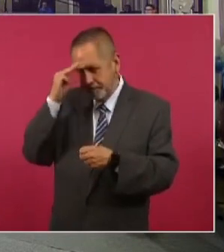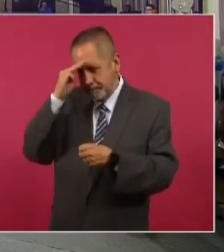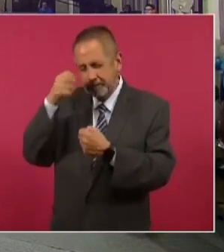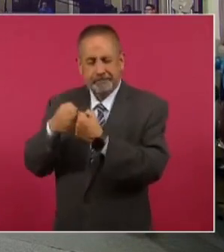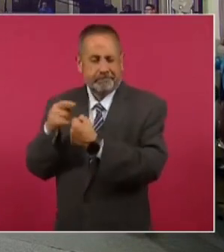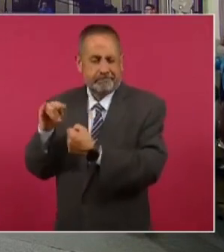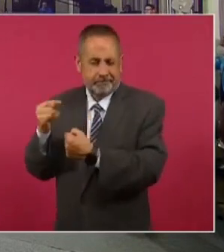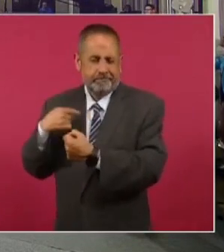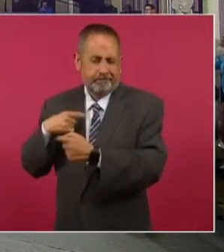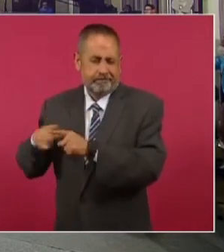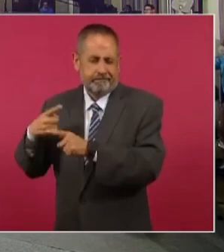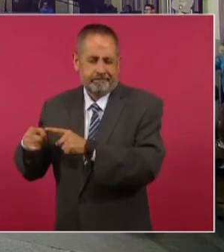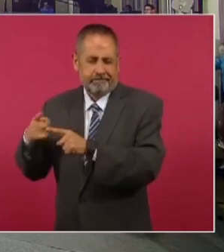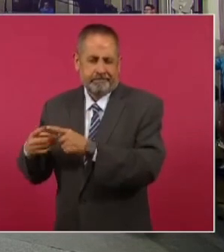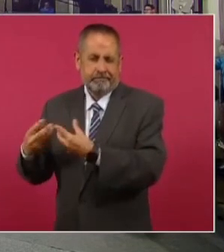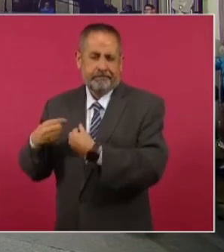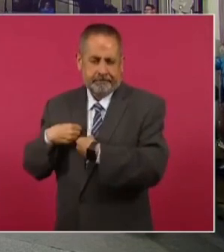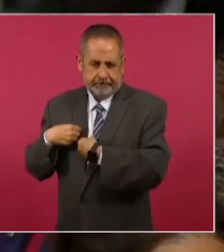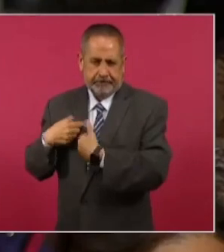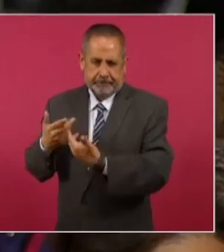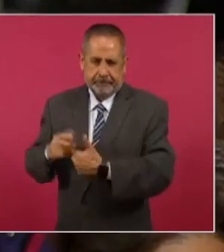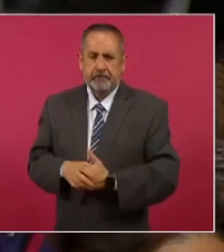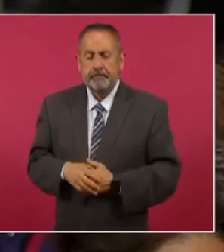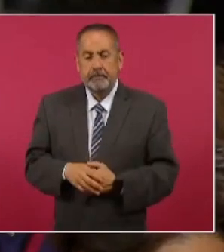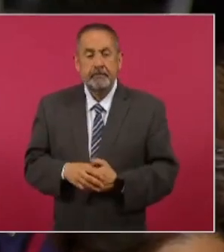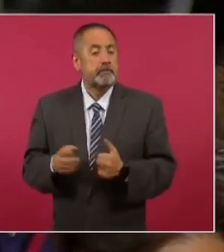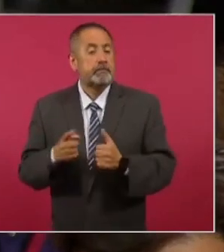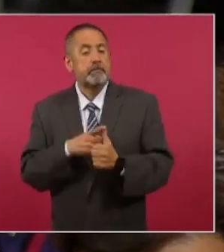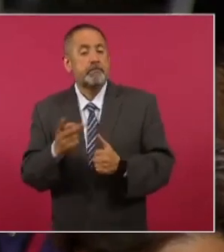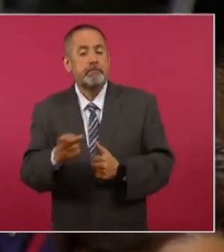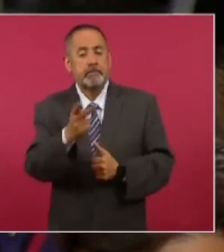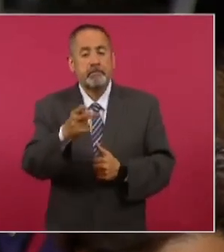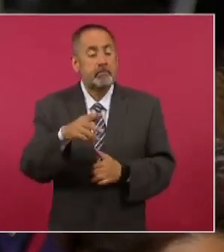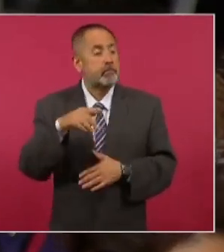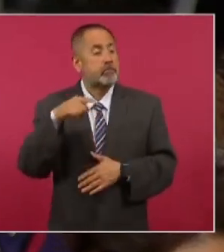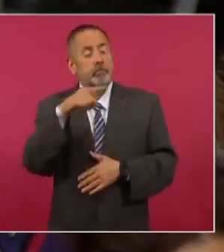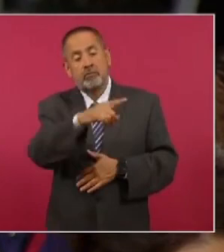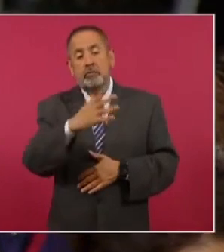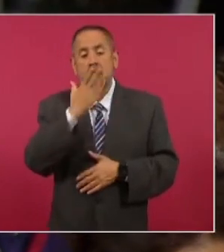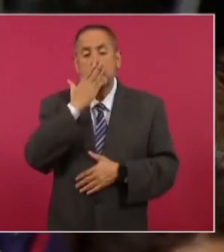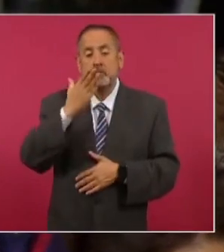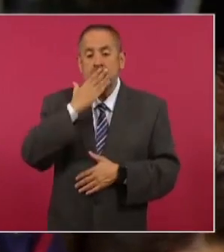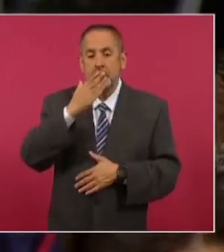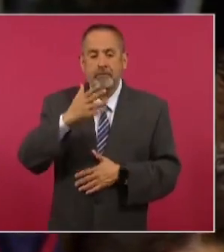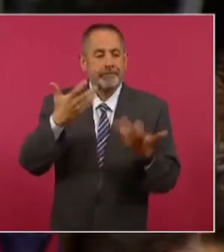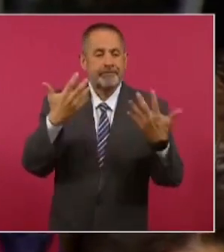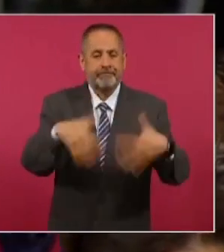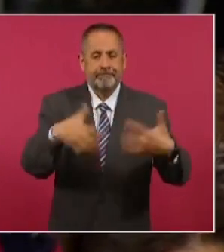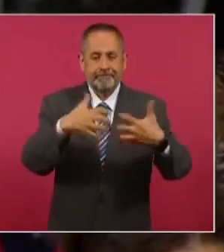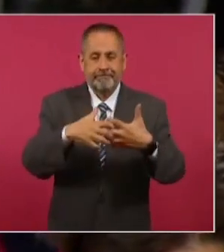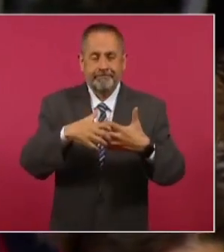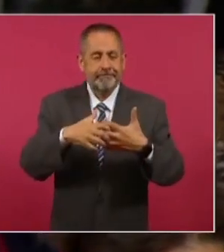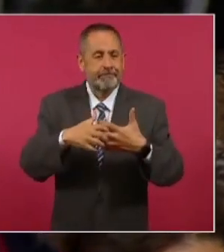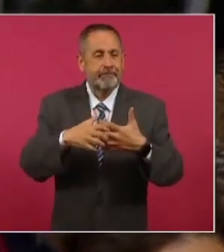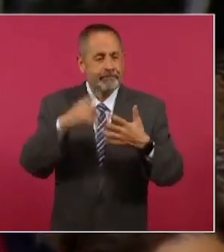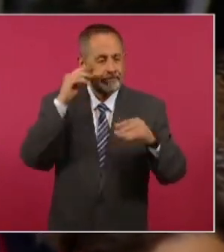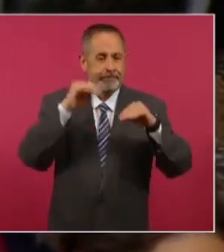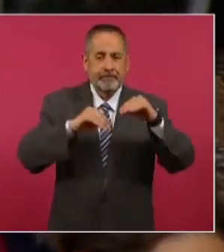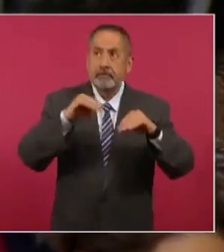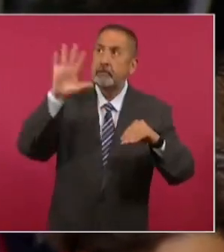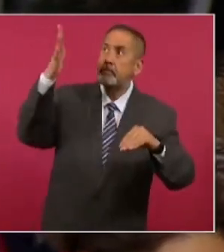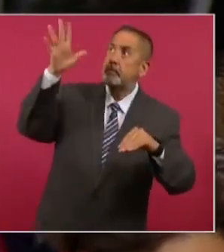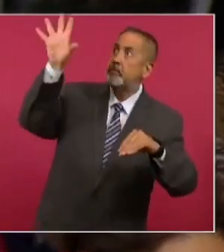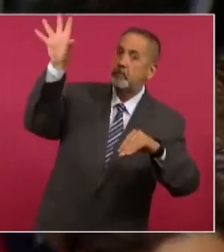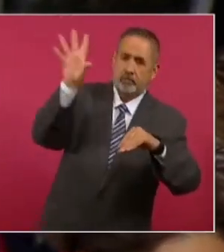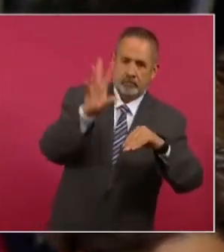Tijuana presidente preguntarle en primer lugar sobre la mega planta solar en Sonora preguntarle si se cuenta en la